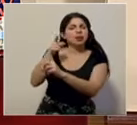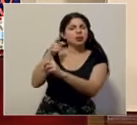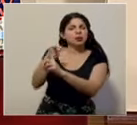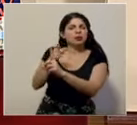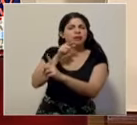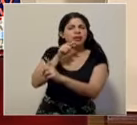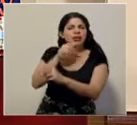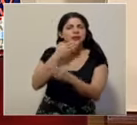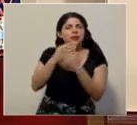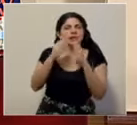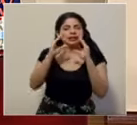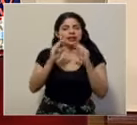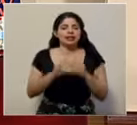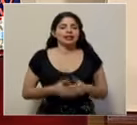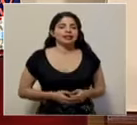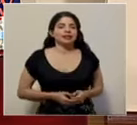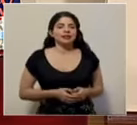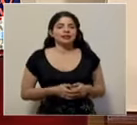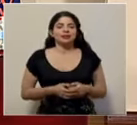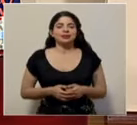sus consultas. Muy buenas tardes.